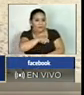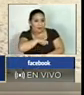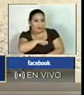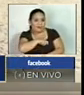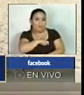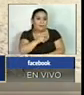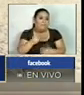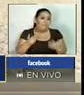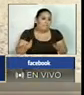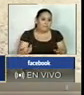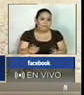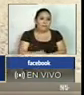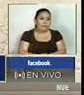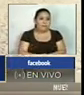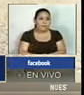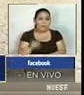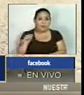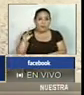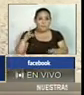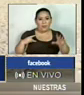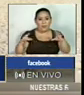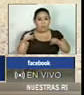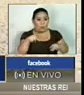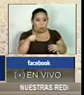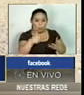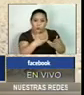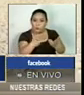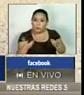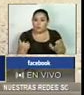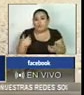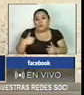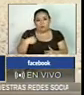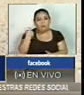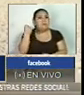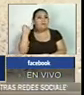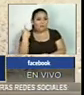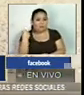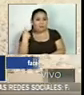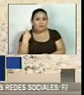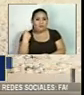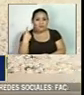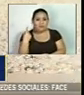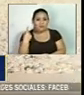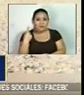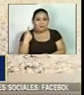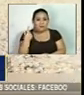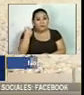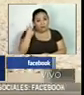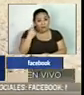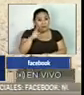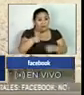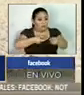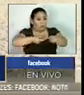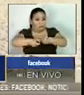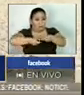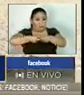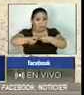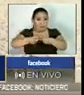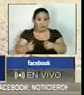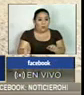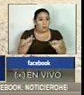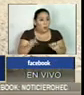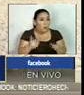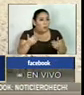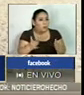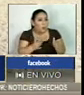cifras de contagio eran muy altas entonces yo también entiendo que querían controlarlo un poco más y ahora están como